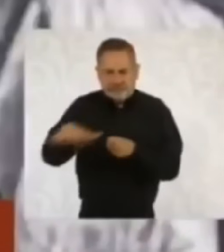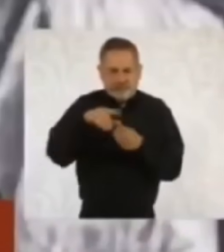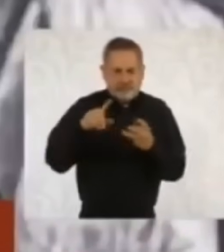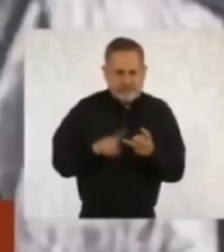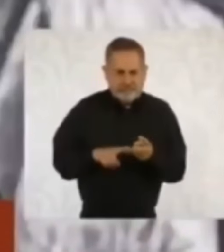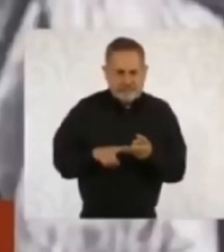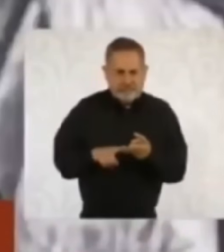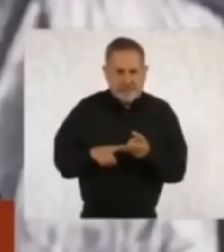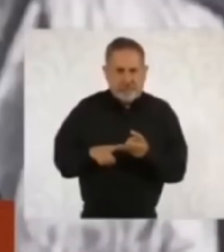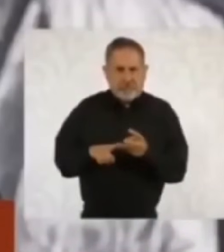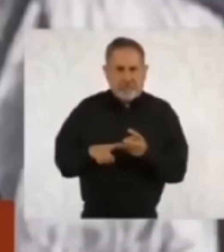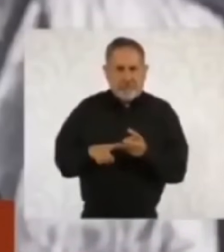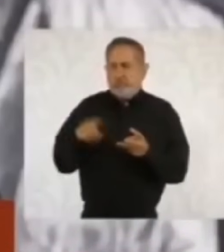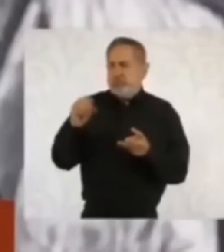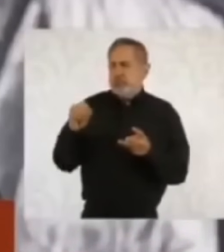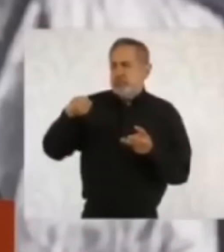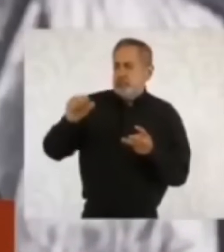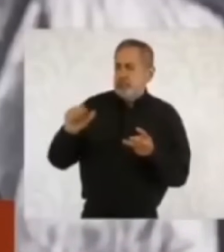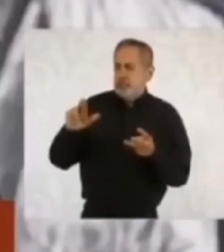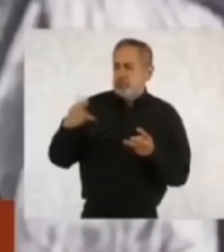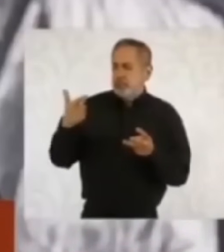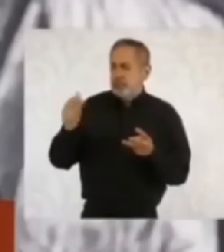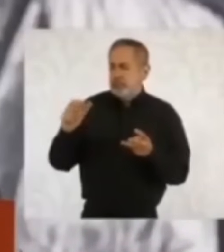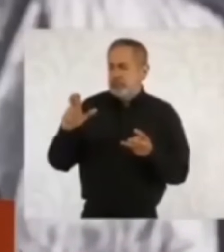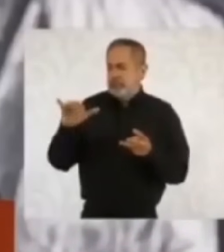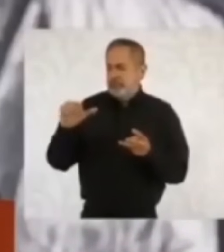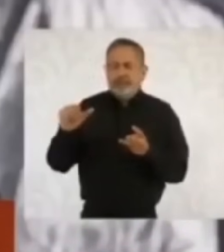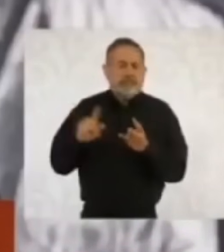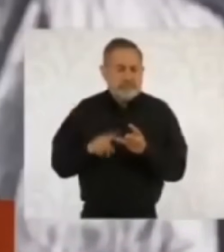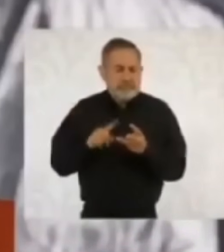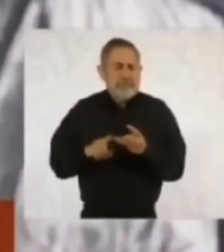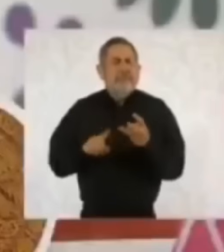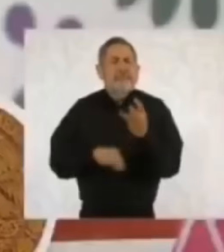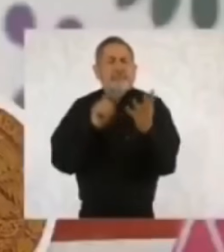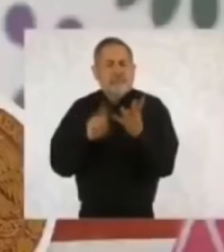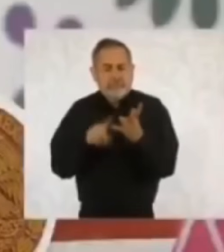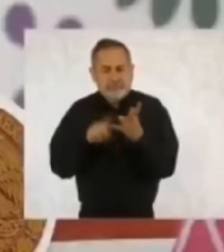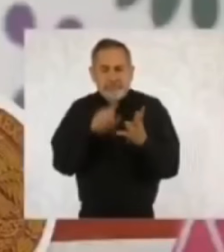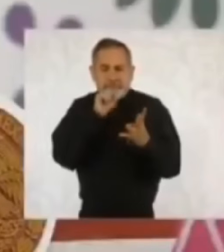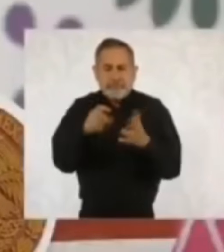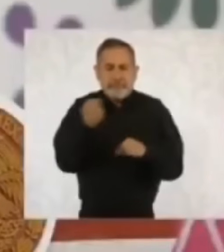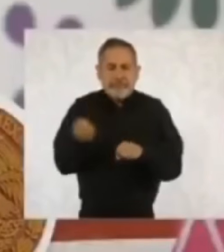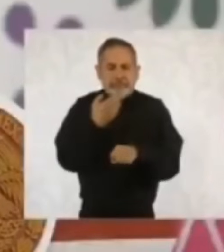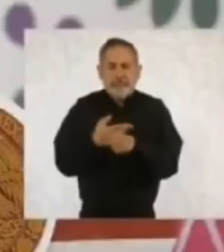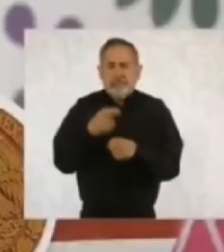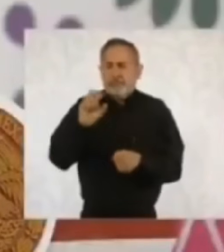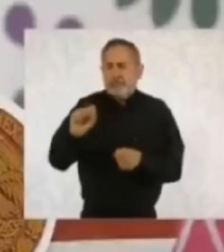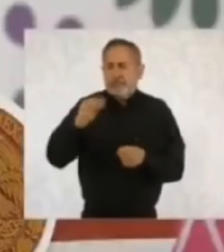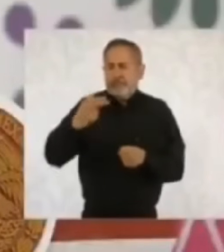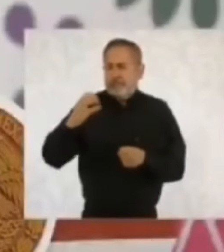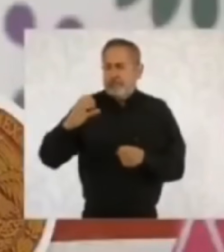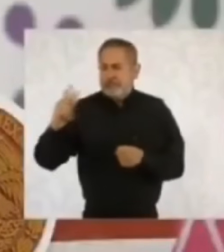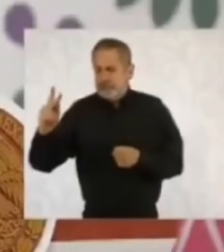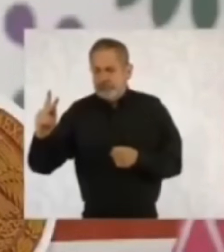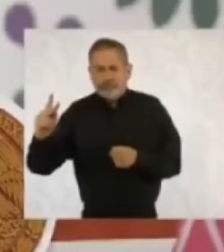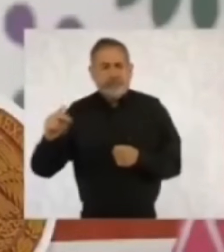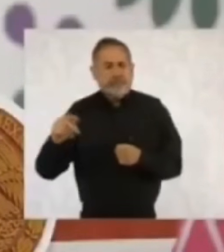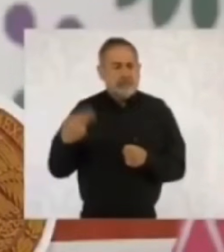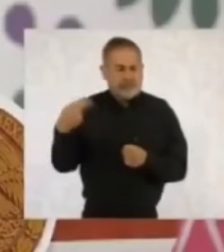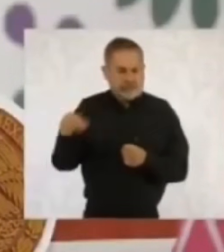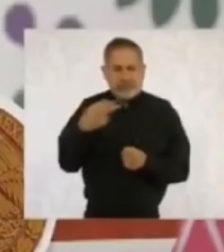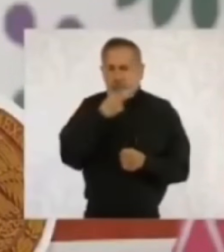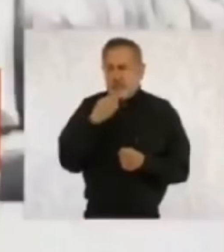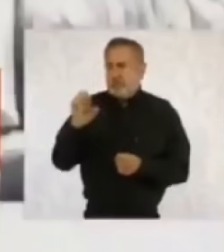Ciudadana, Omar García Harfuch, también el secretario de Hacienda y Crédito Público,